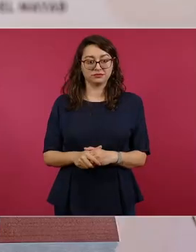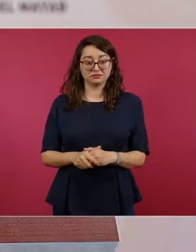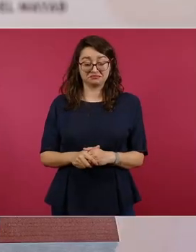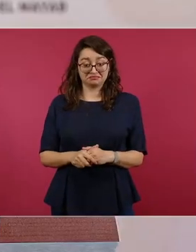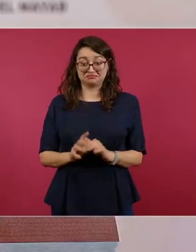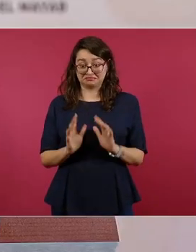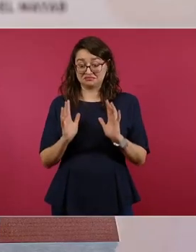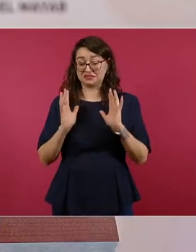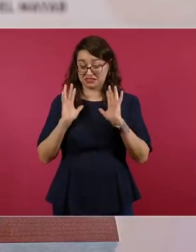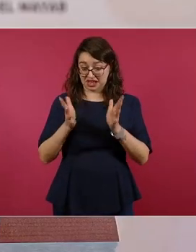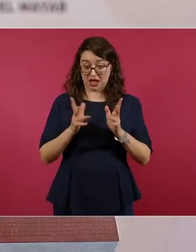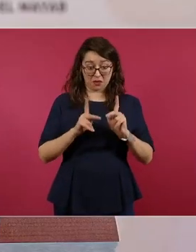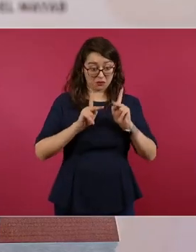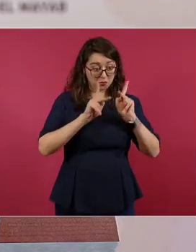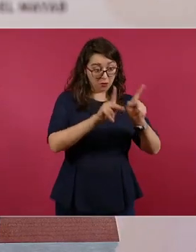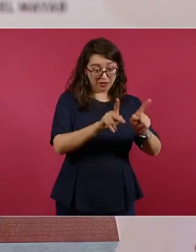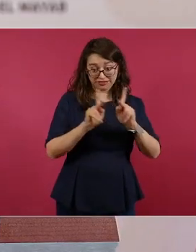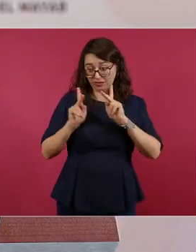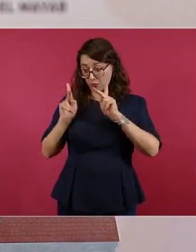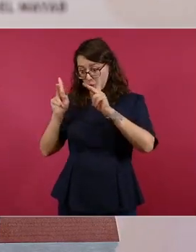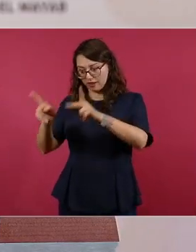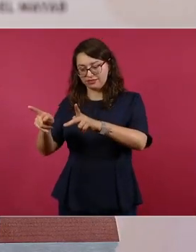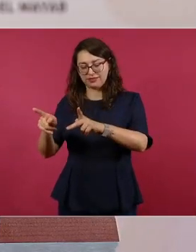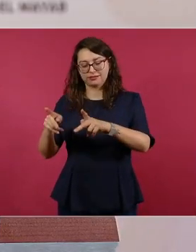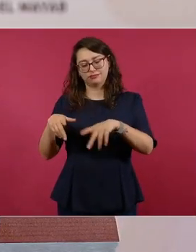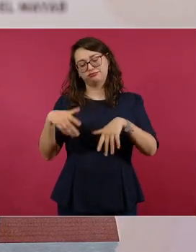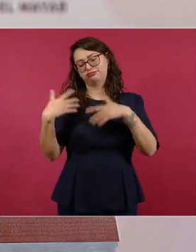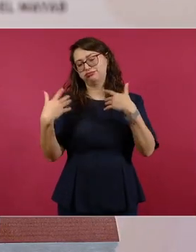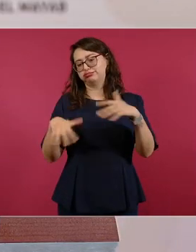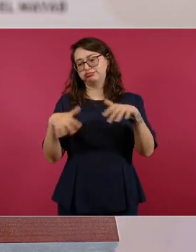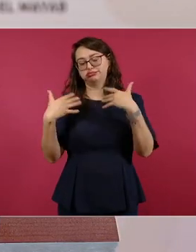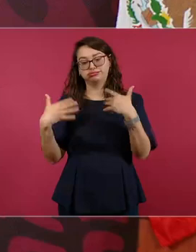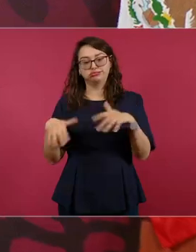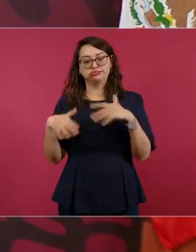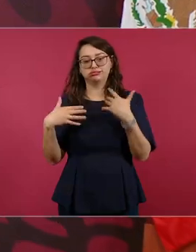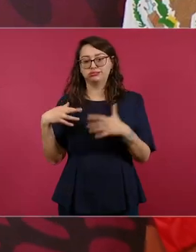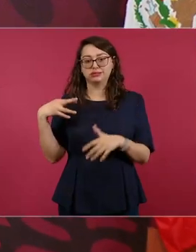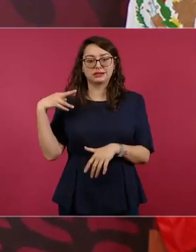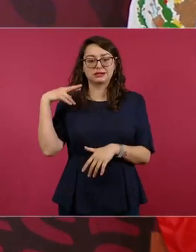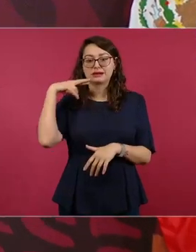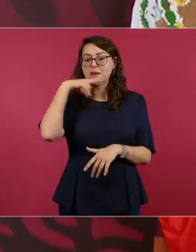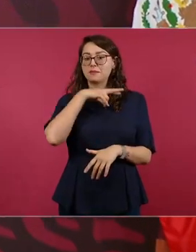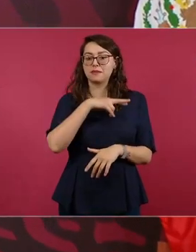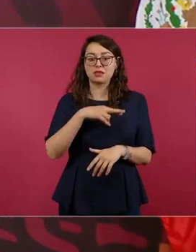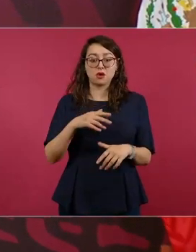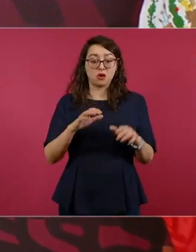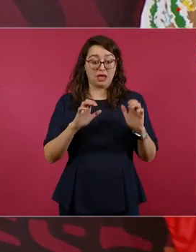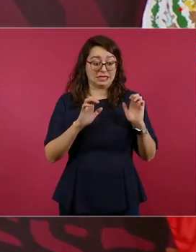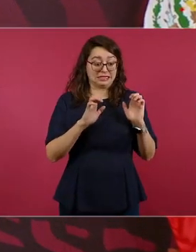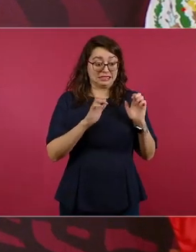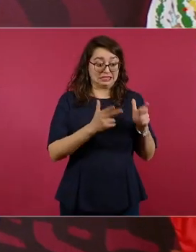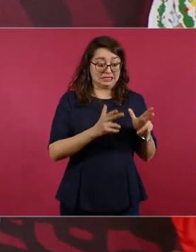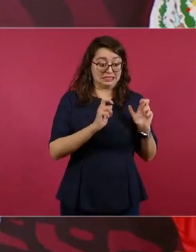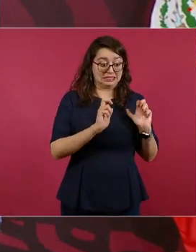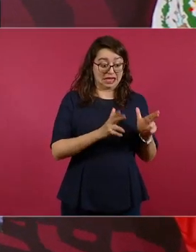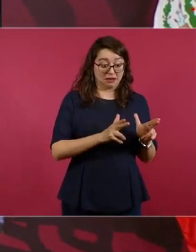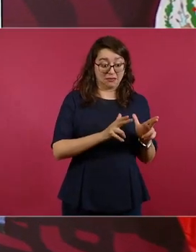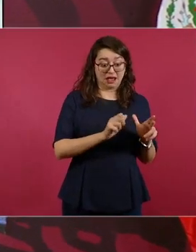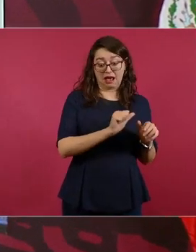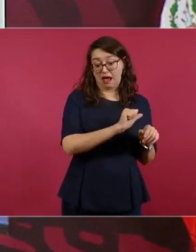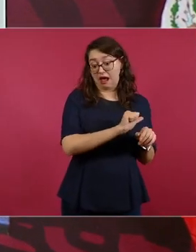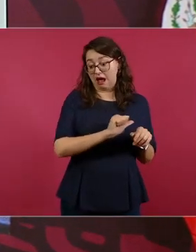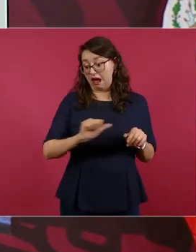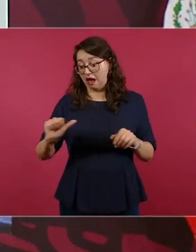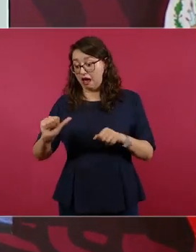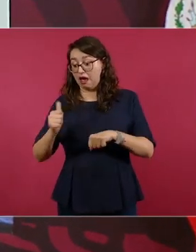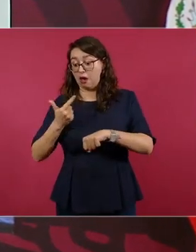vamos a cortar camino y vamos a unir a la sierra de chiapas limítrofe con